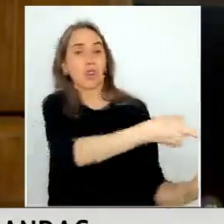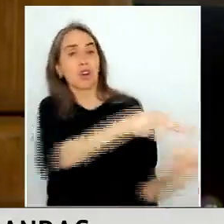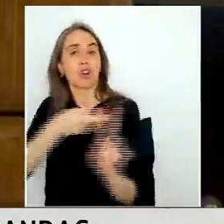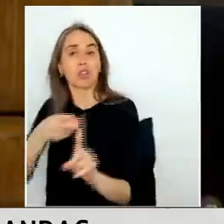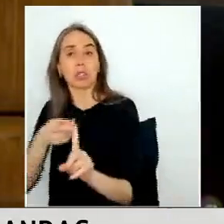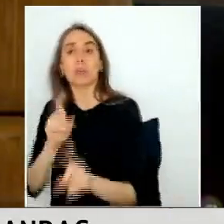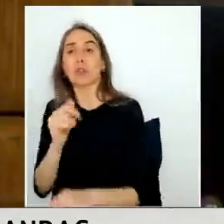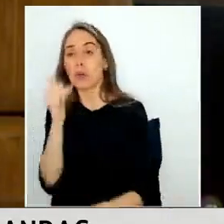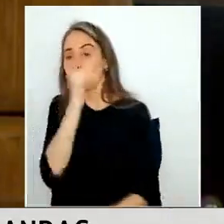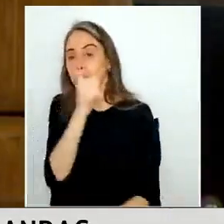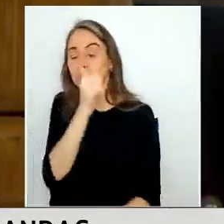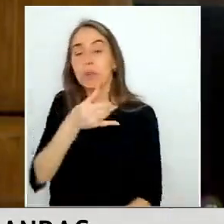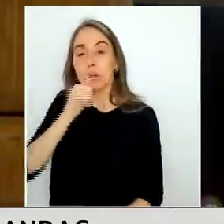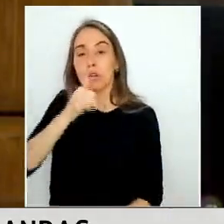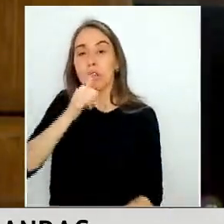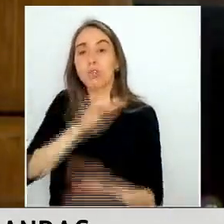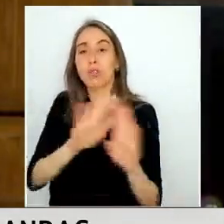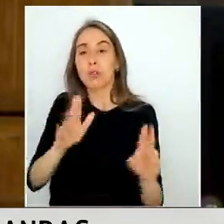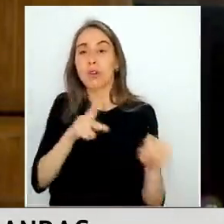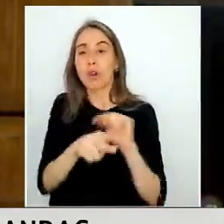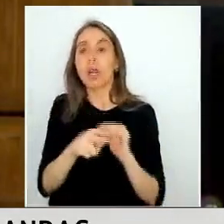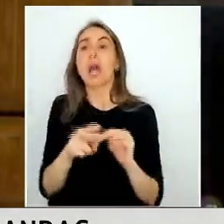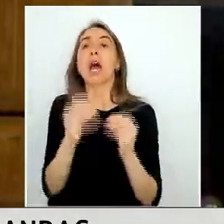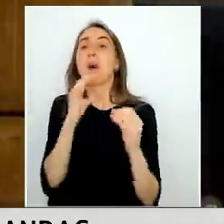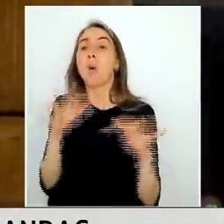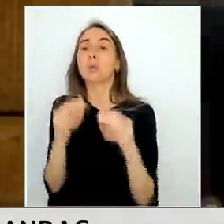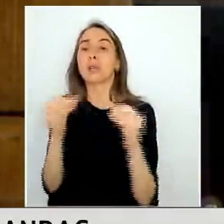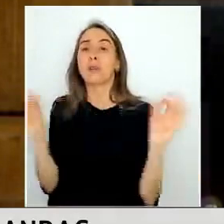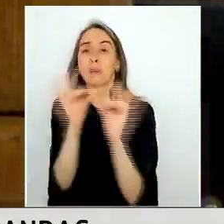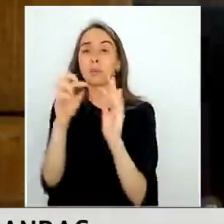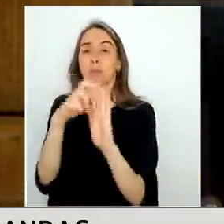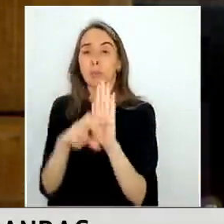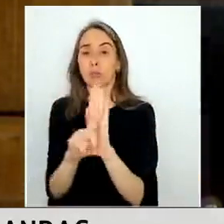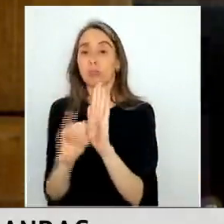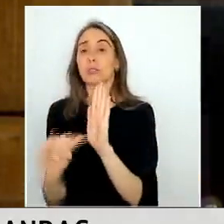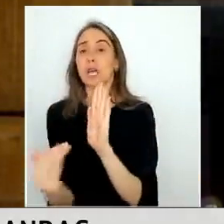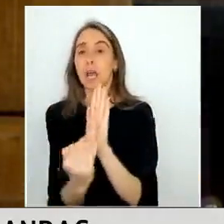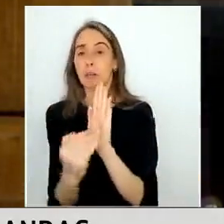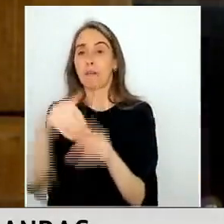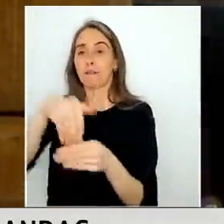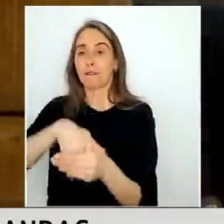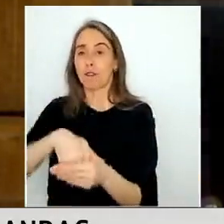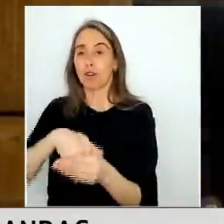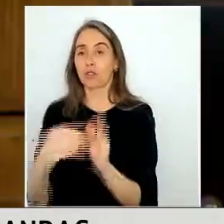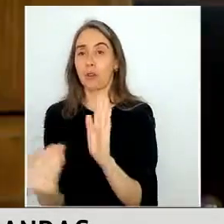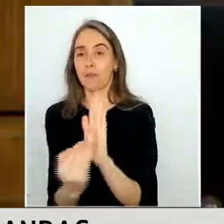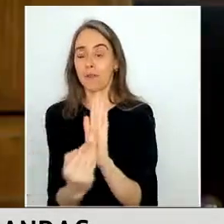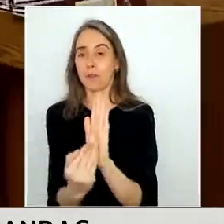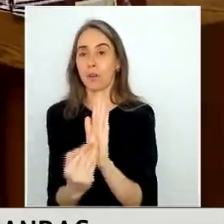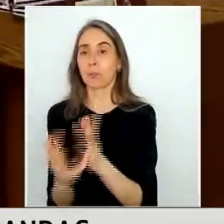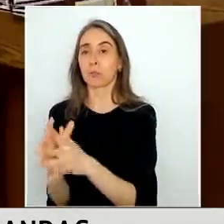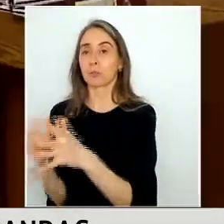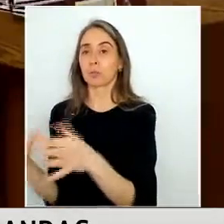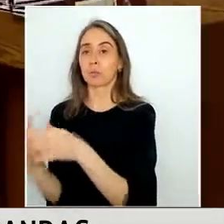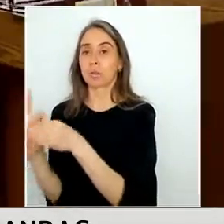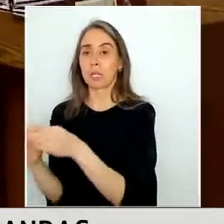cuando se usa bien Por lo tanto un proyecto que que voy a apoyar y voy a votar a favor en esta oportunidad Muchas gracias